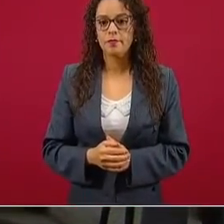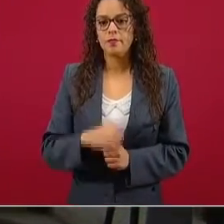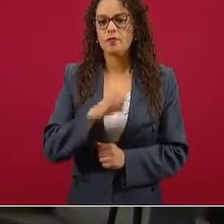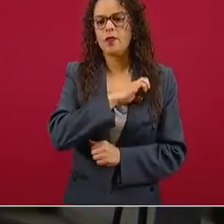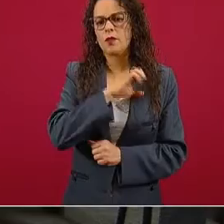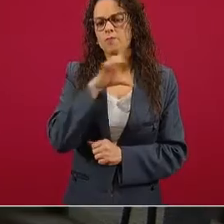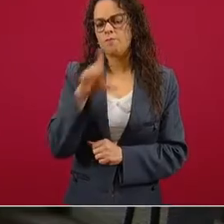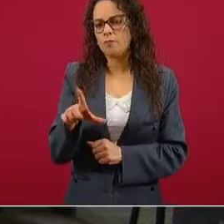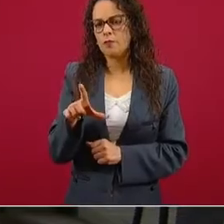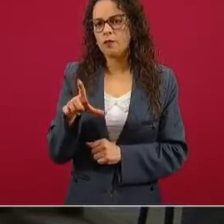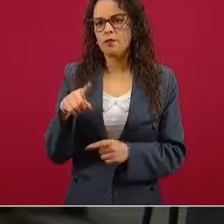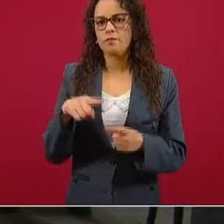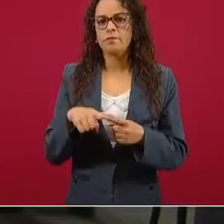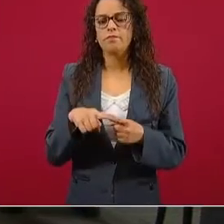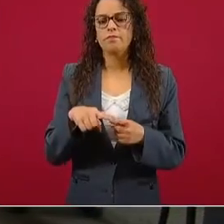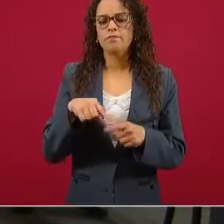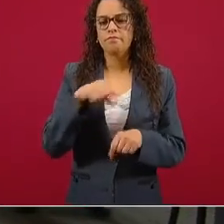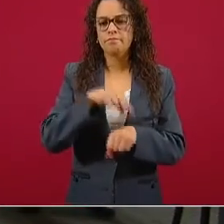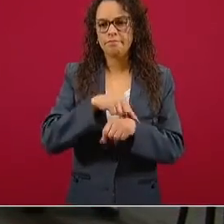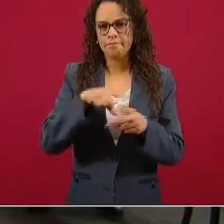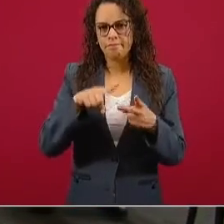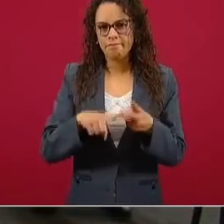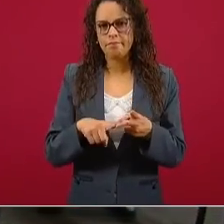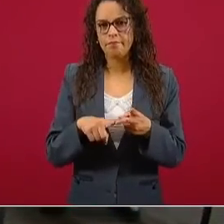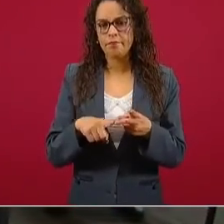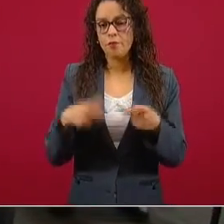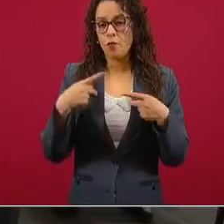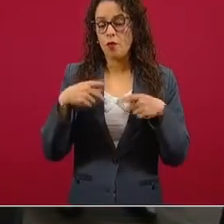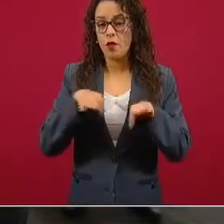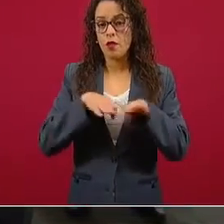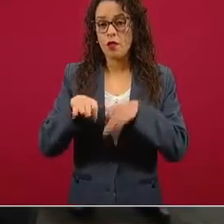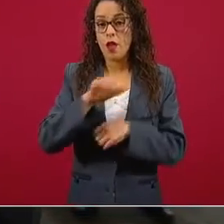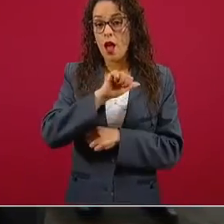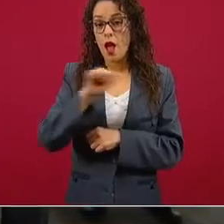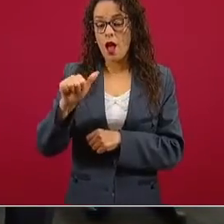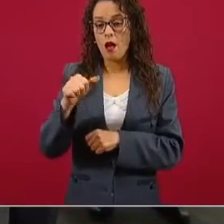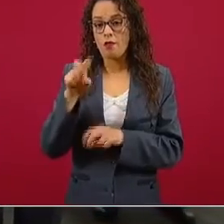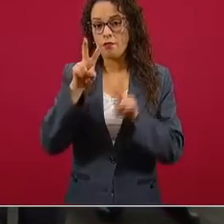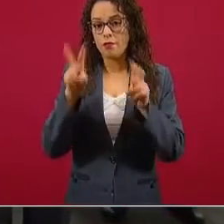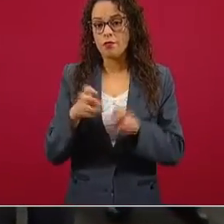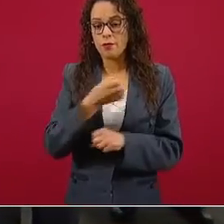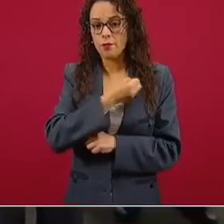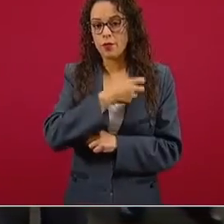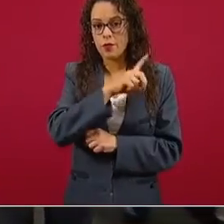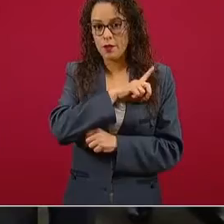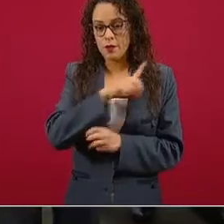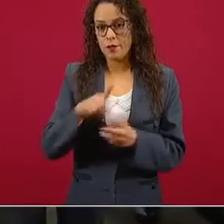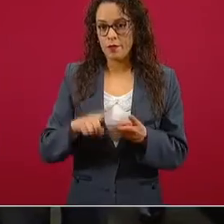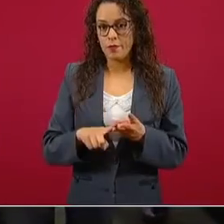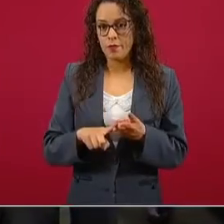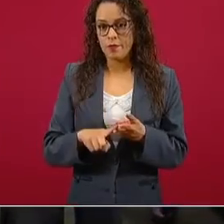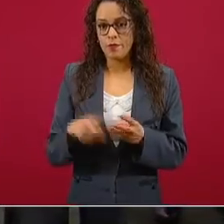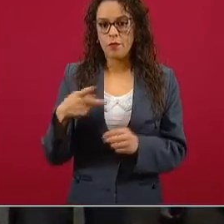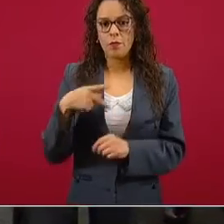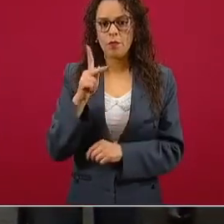especialistas, a médicos, a trabajadores de la salud, pero no había